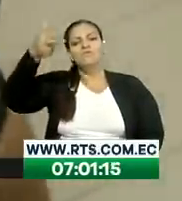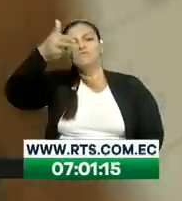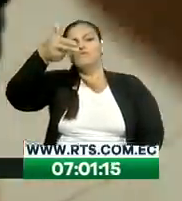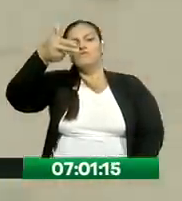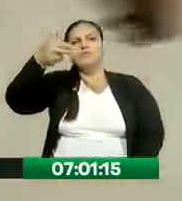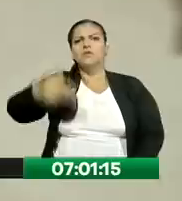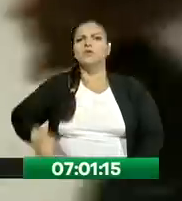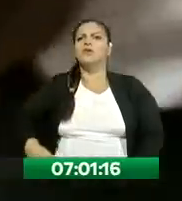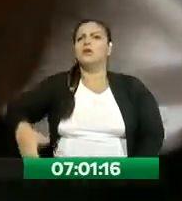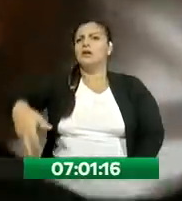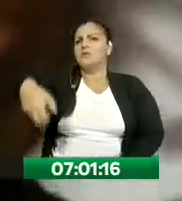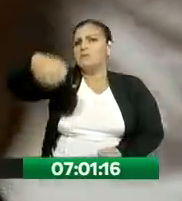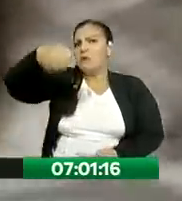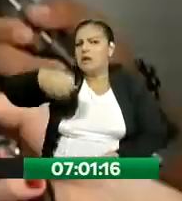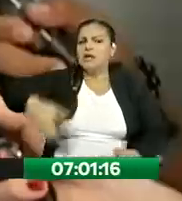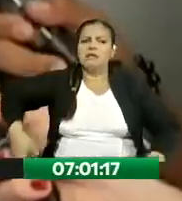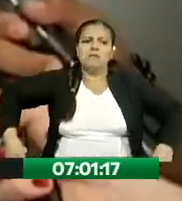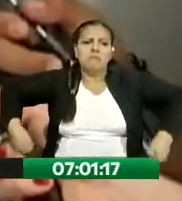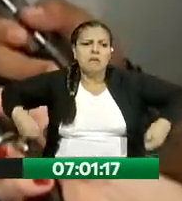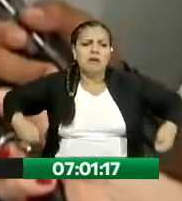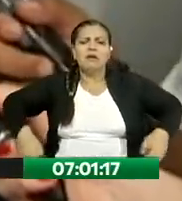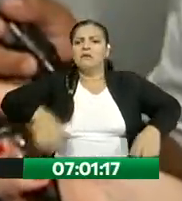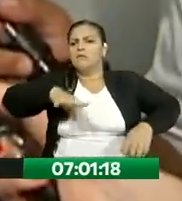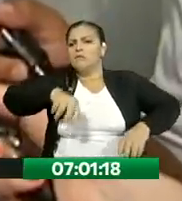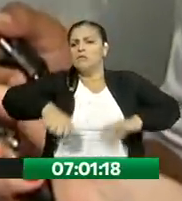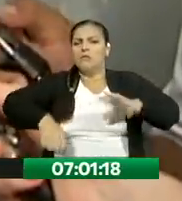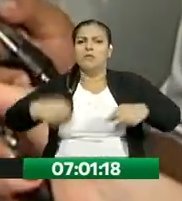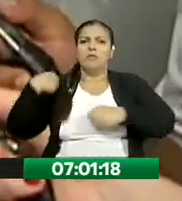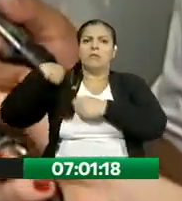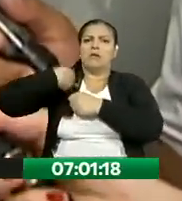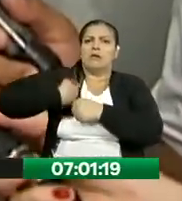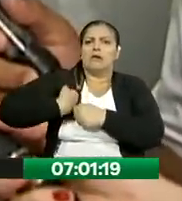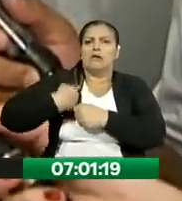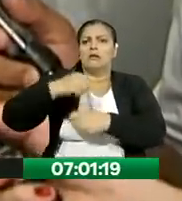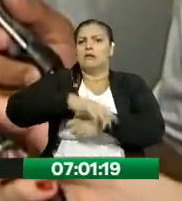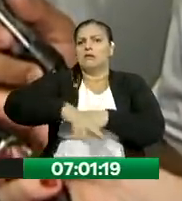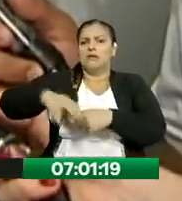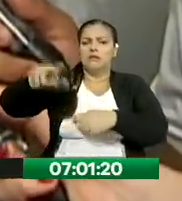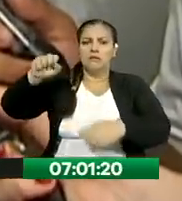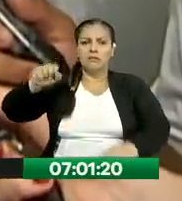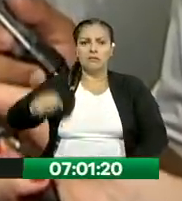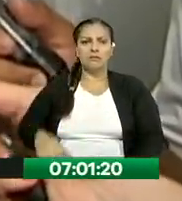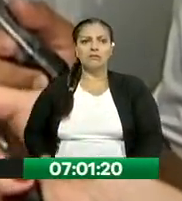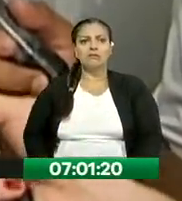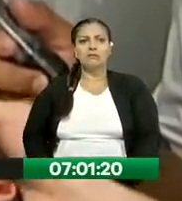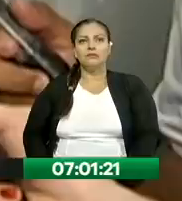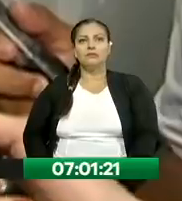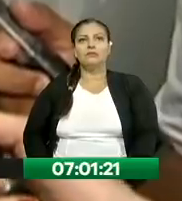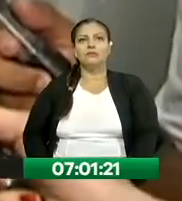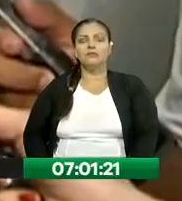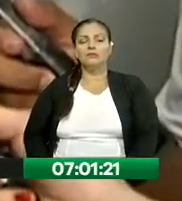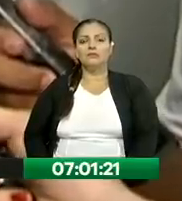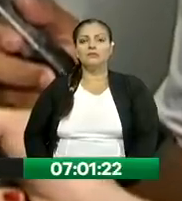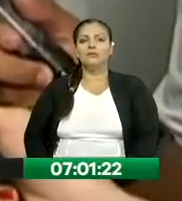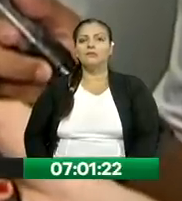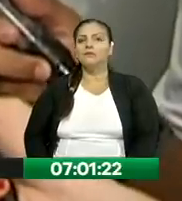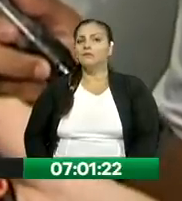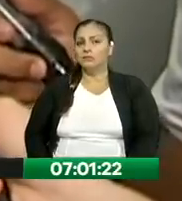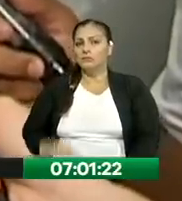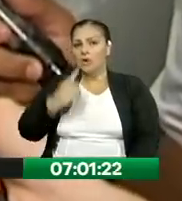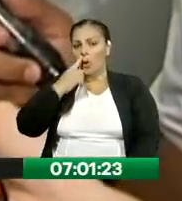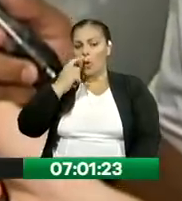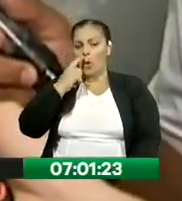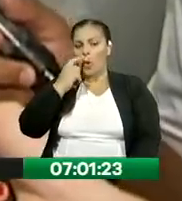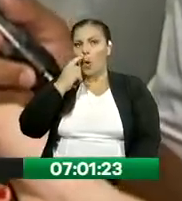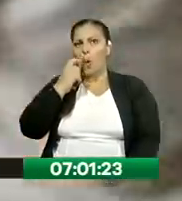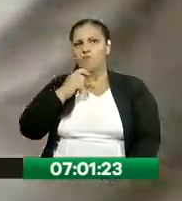maletas de viaje y otra documentación y cartera que cargaba. Indudablemente que ella... uno de estos delincuentes procedió a